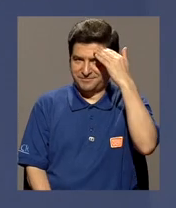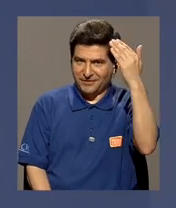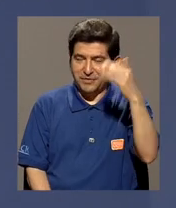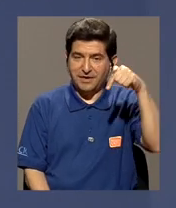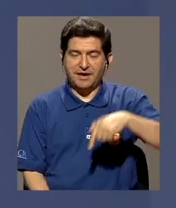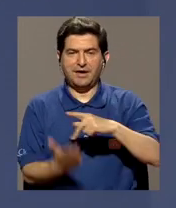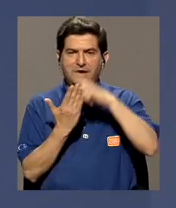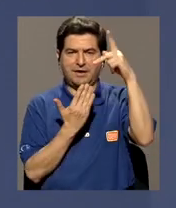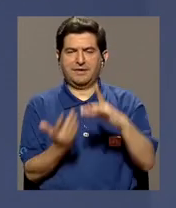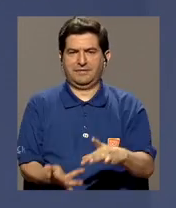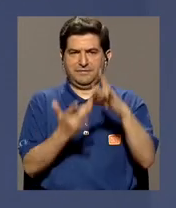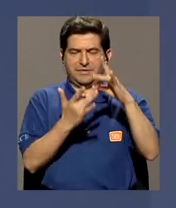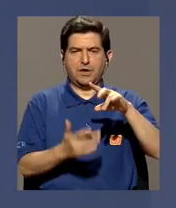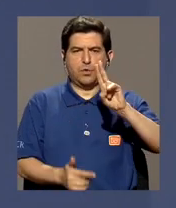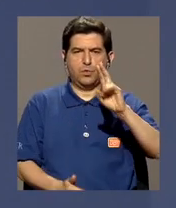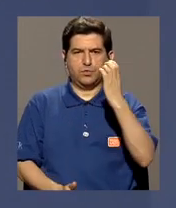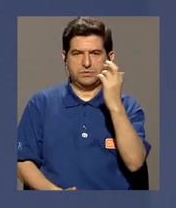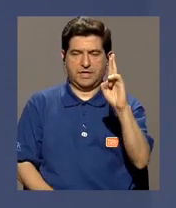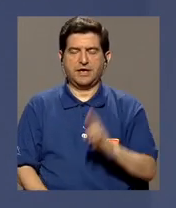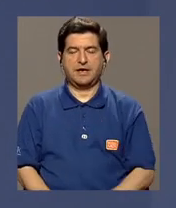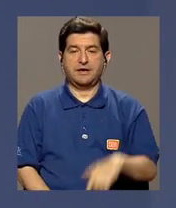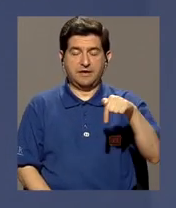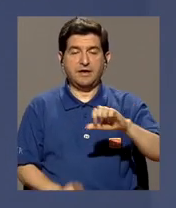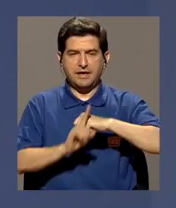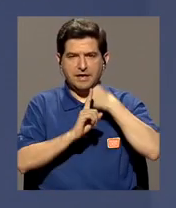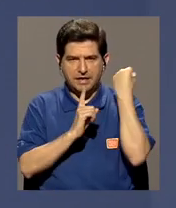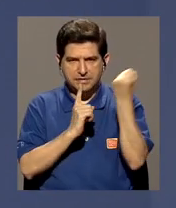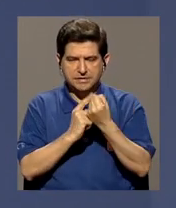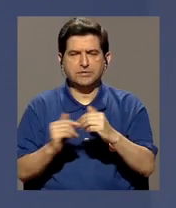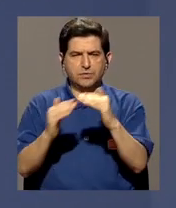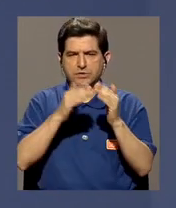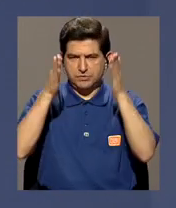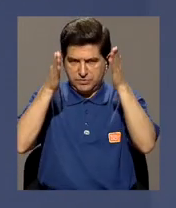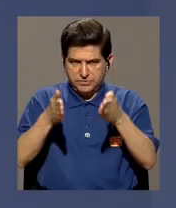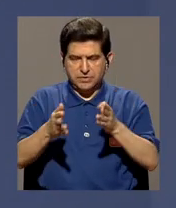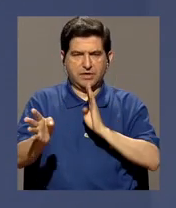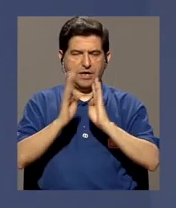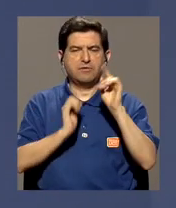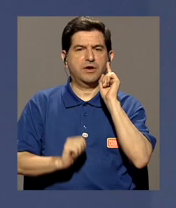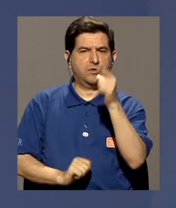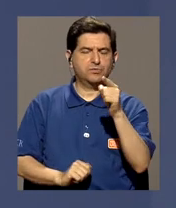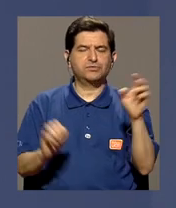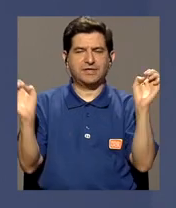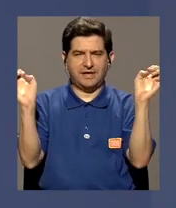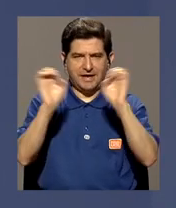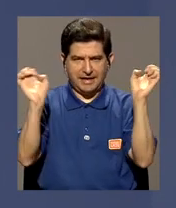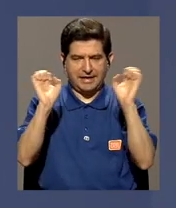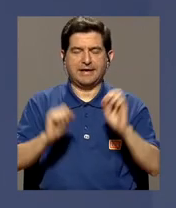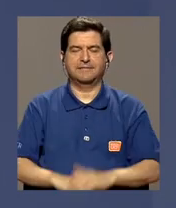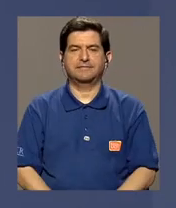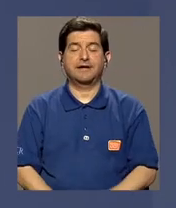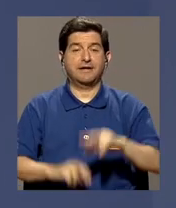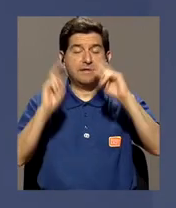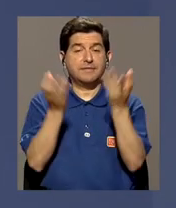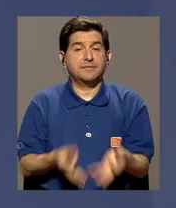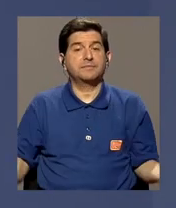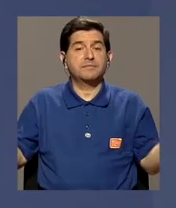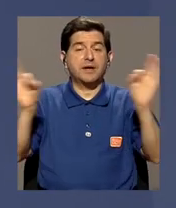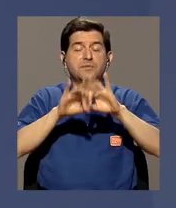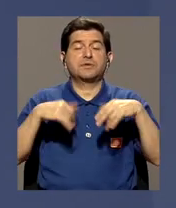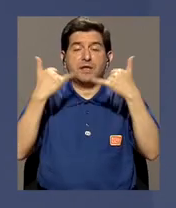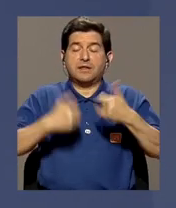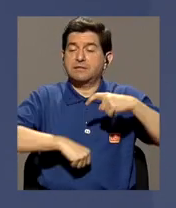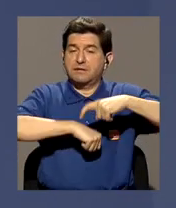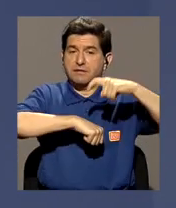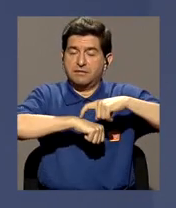estamos en especiales universidad de costa rica y en este escenario muy ciudadano vamos a hablar con usted de energía un tema muy pertinente en